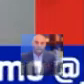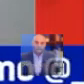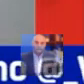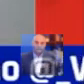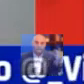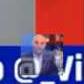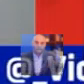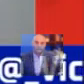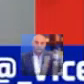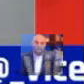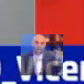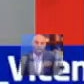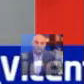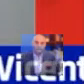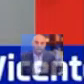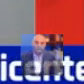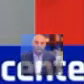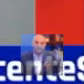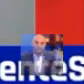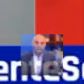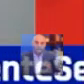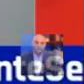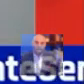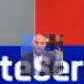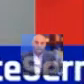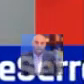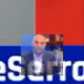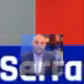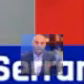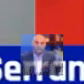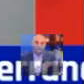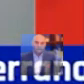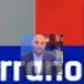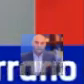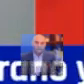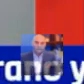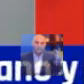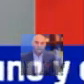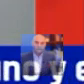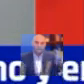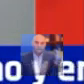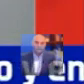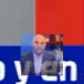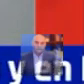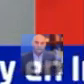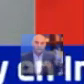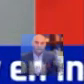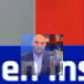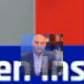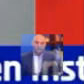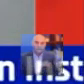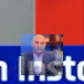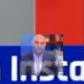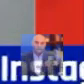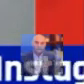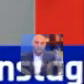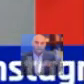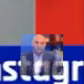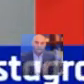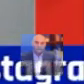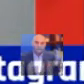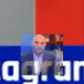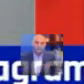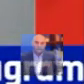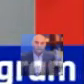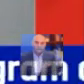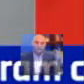ser un día de conmemoraciones, no solamente de exposiciones sobre la grandeza de México. Hay que tener